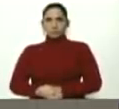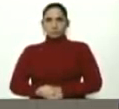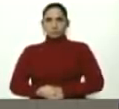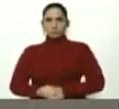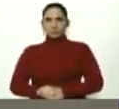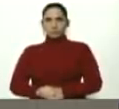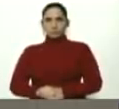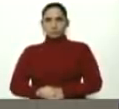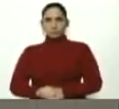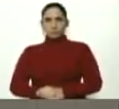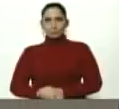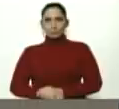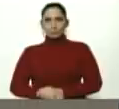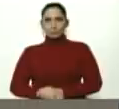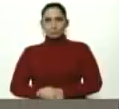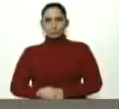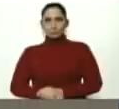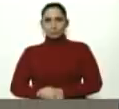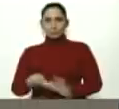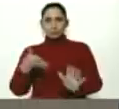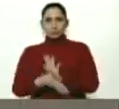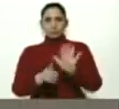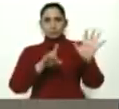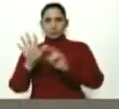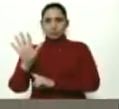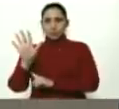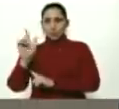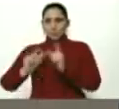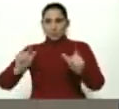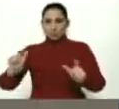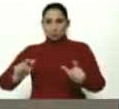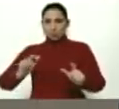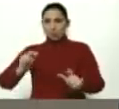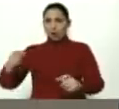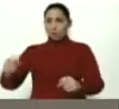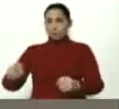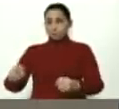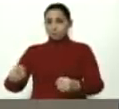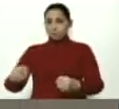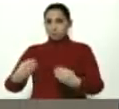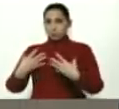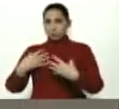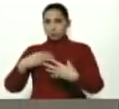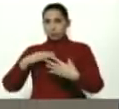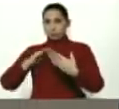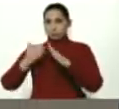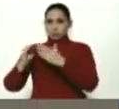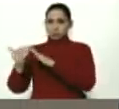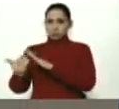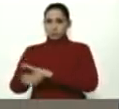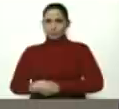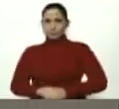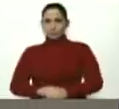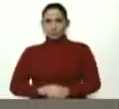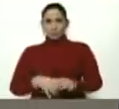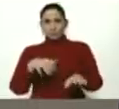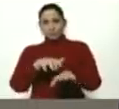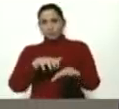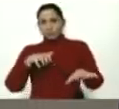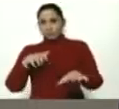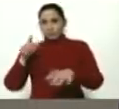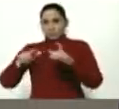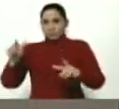hoy. Sobre los 65 casos de transmisión comunitaria, la mayoría de ellos,